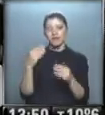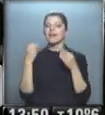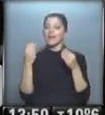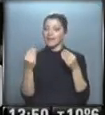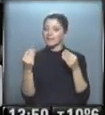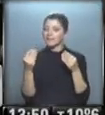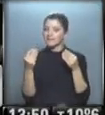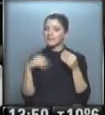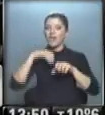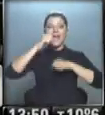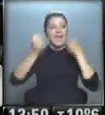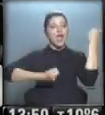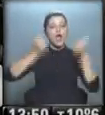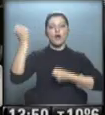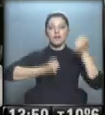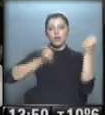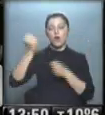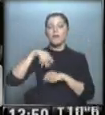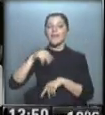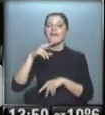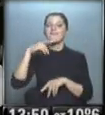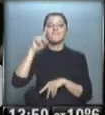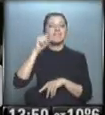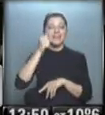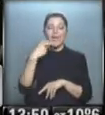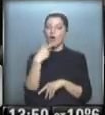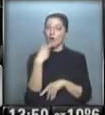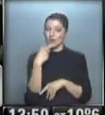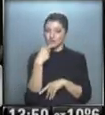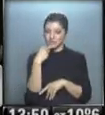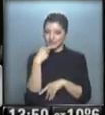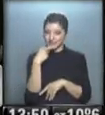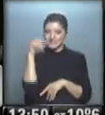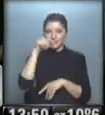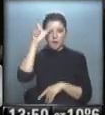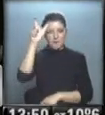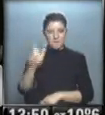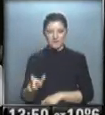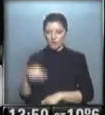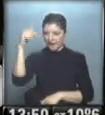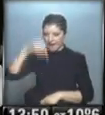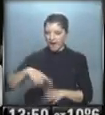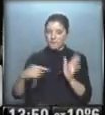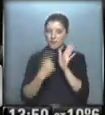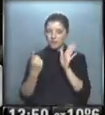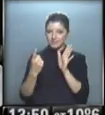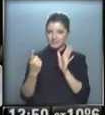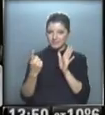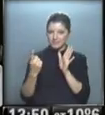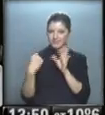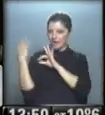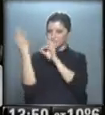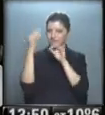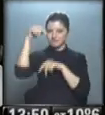el corredor del autovía 11 una de las grandes bellezas de la provincia de Buenos Aires